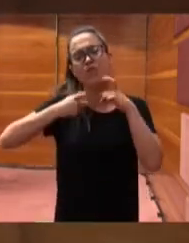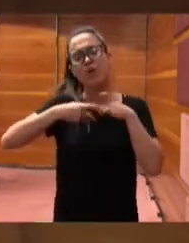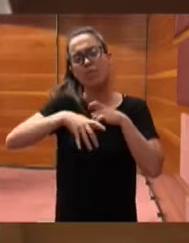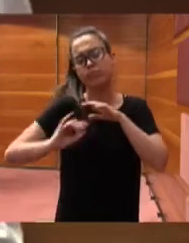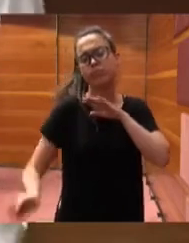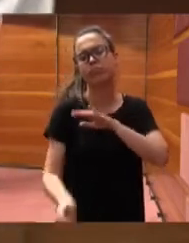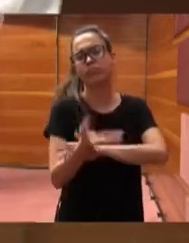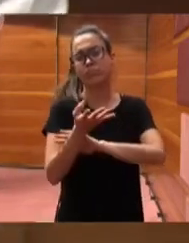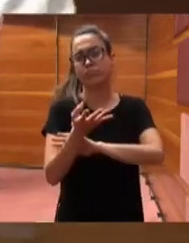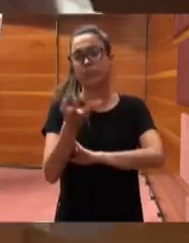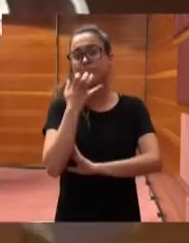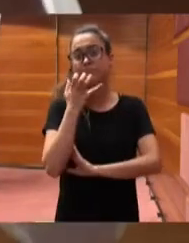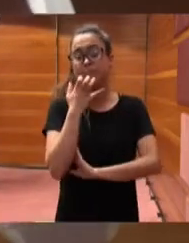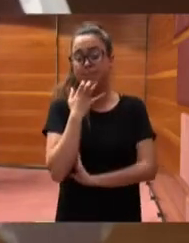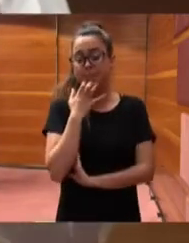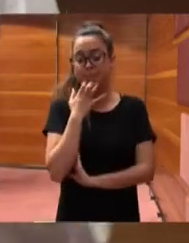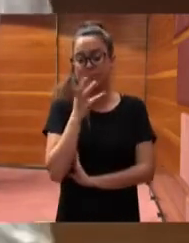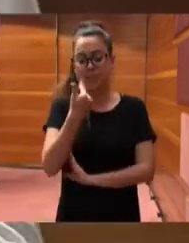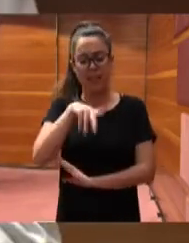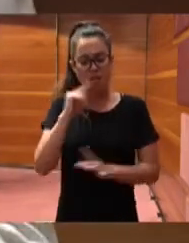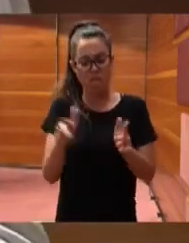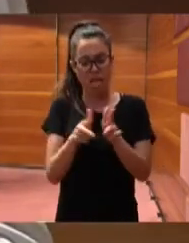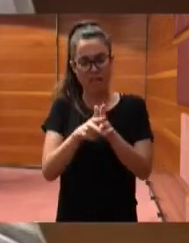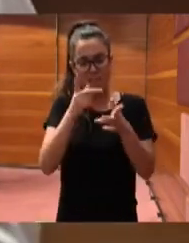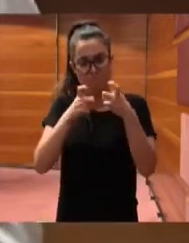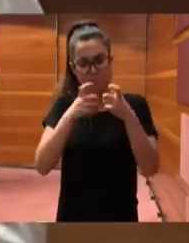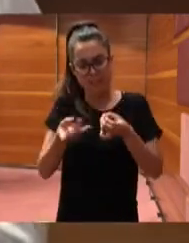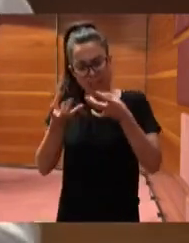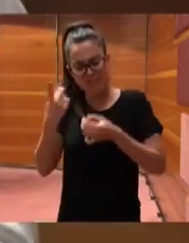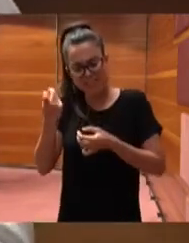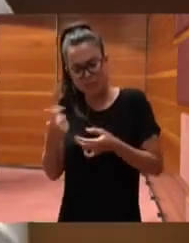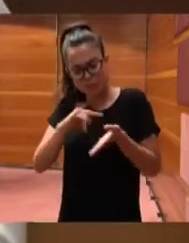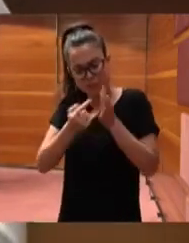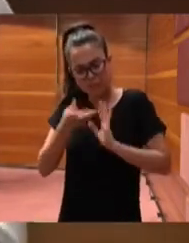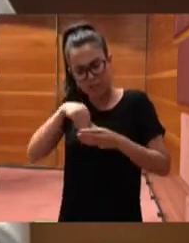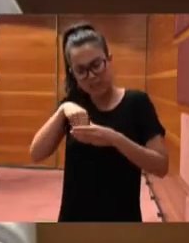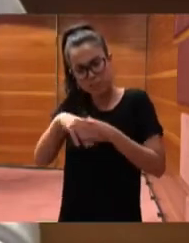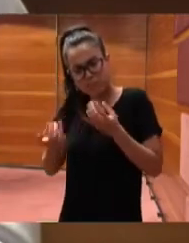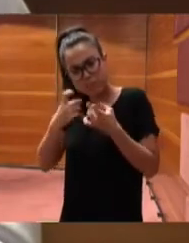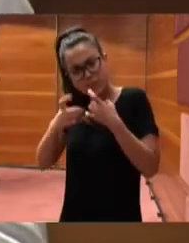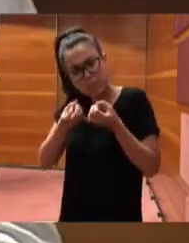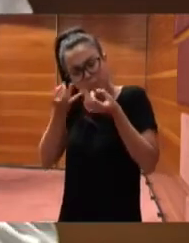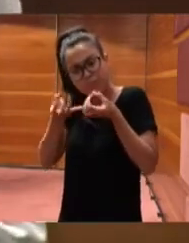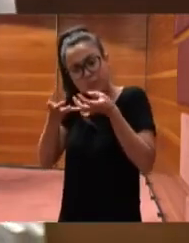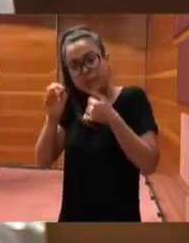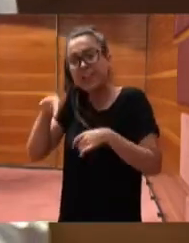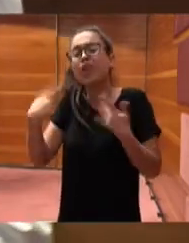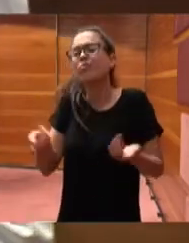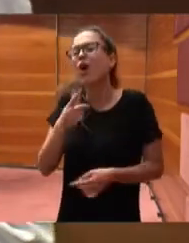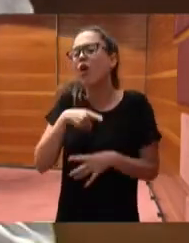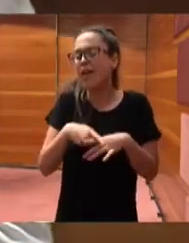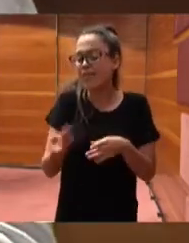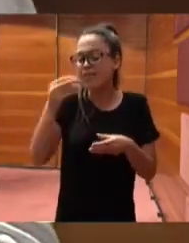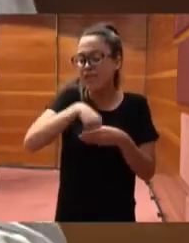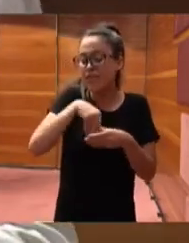la transparencia hace falta tener una buena capa hacia la ciudadanía, pero un sistema interno de información. Está haciendo una cosa interesante, que es compartir en el interior, que quizás